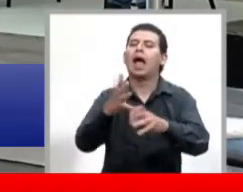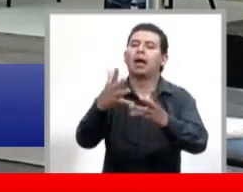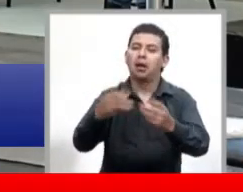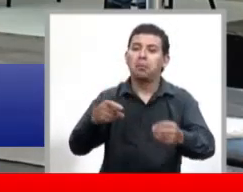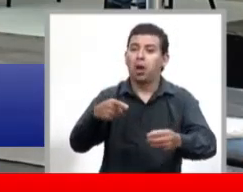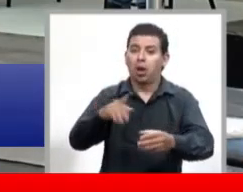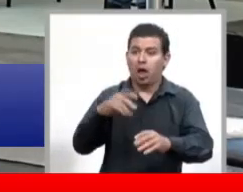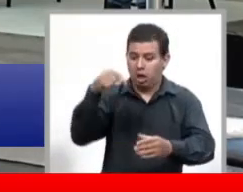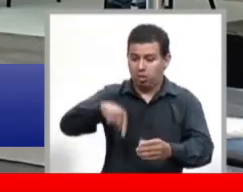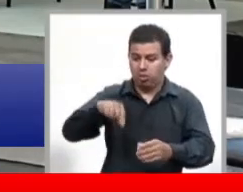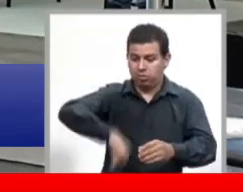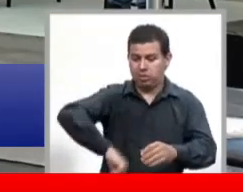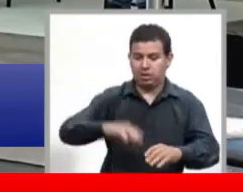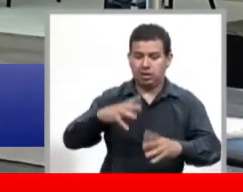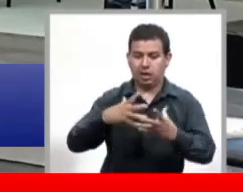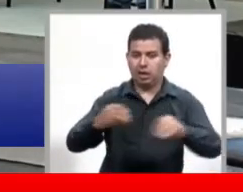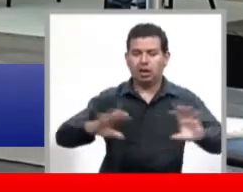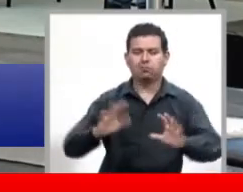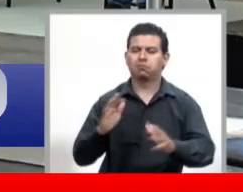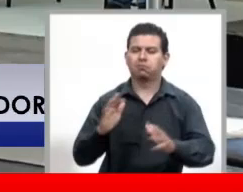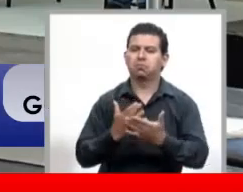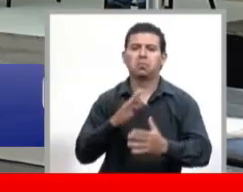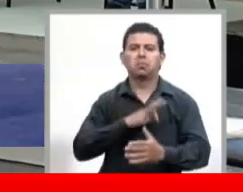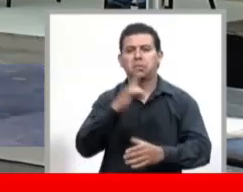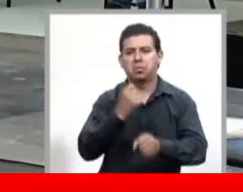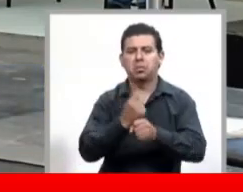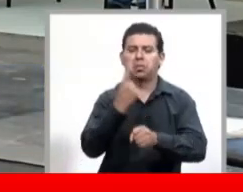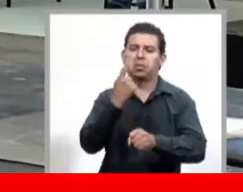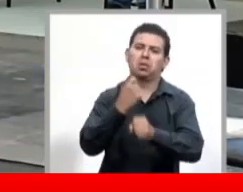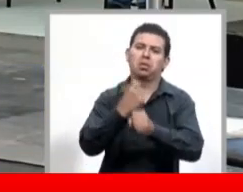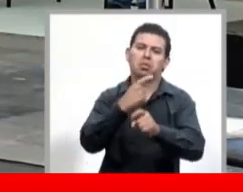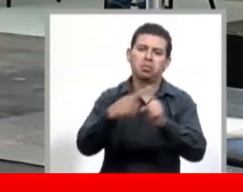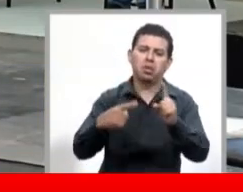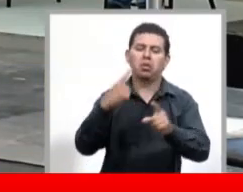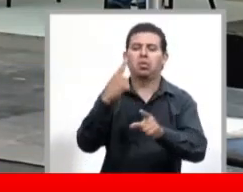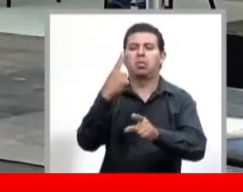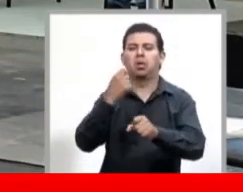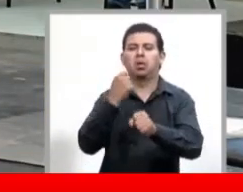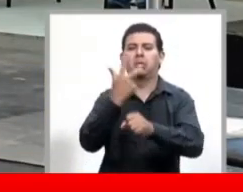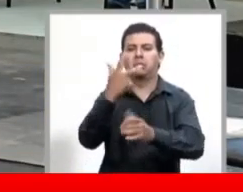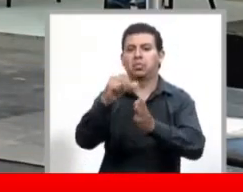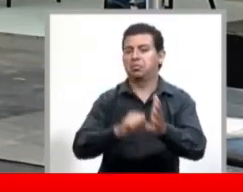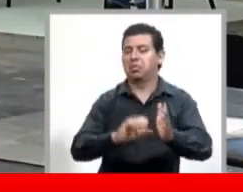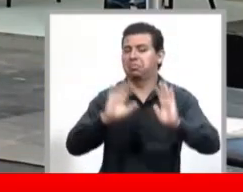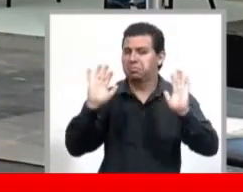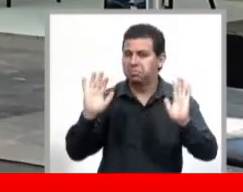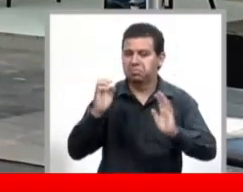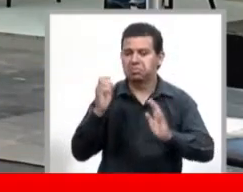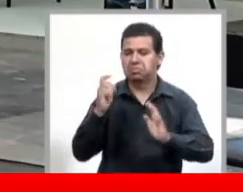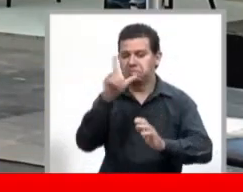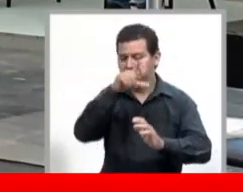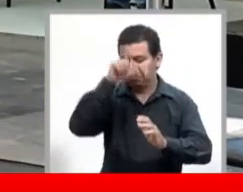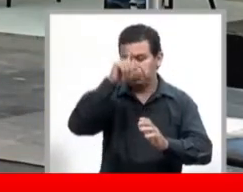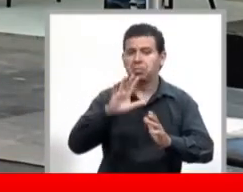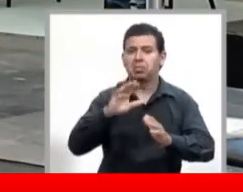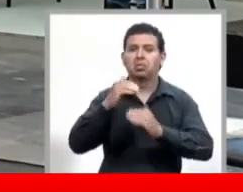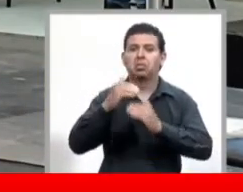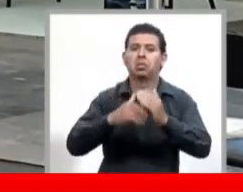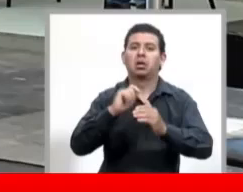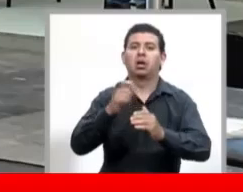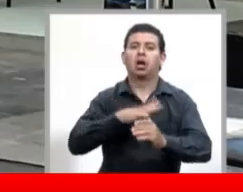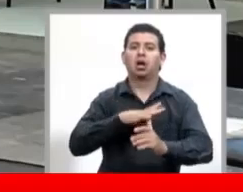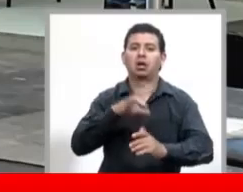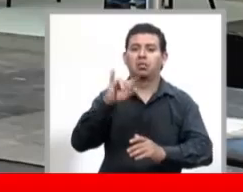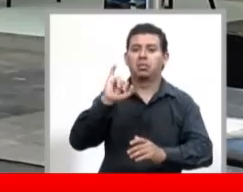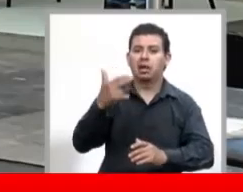Científicamente se habla de que habrá una vacuna entre 1 año y medio a 1 año 8 meses, si hay. porque hay enfermedades como el VIH que